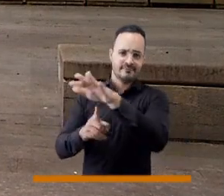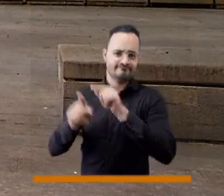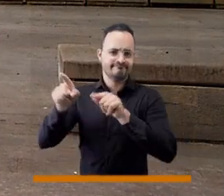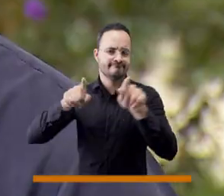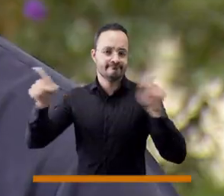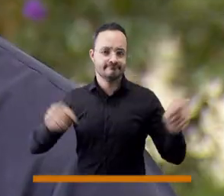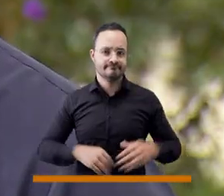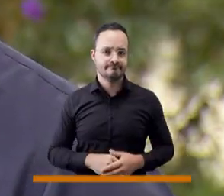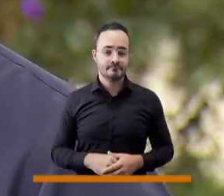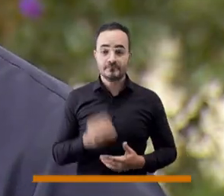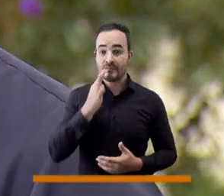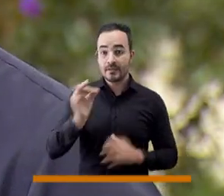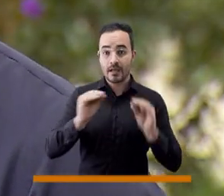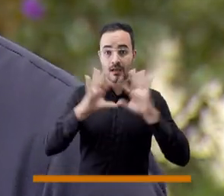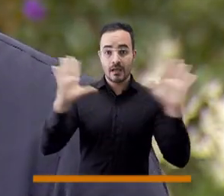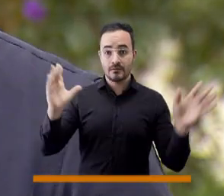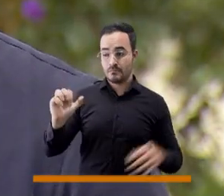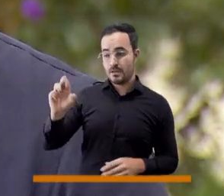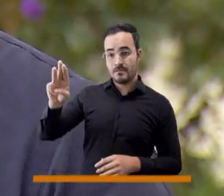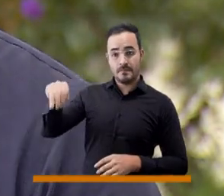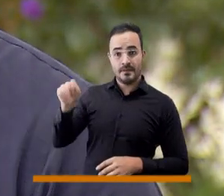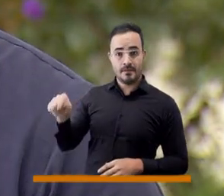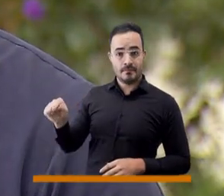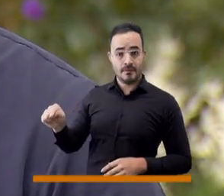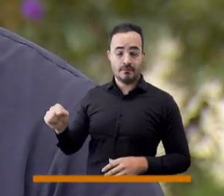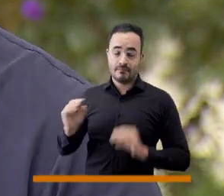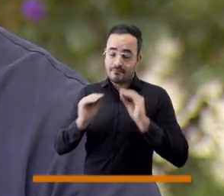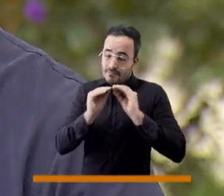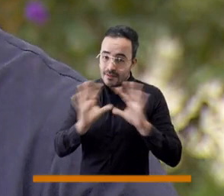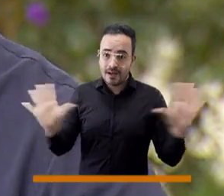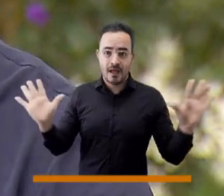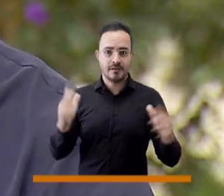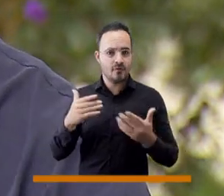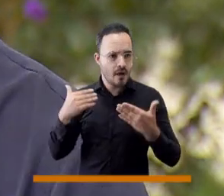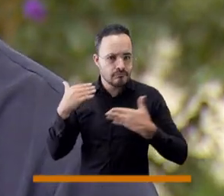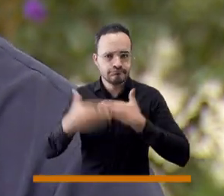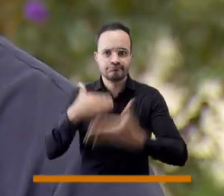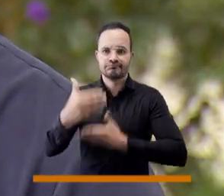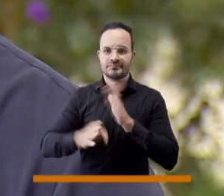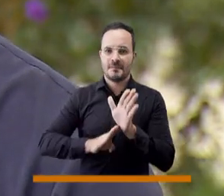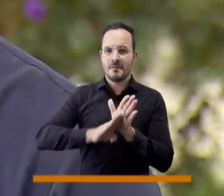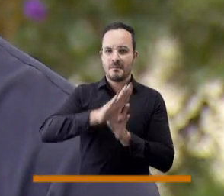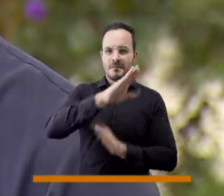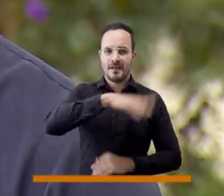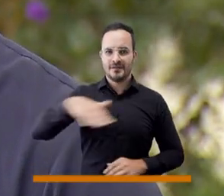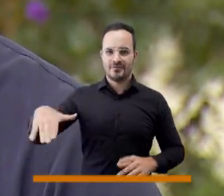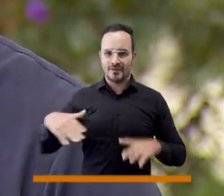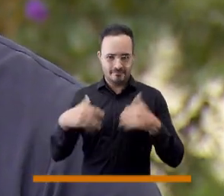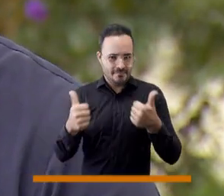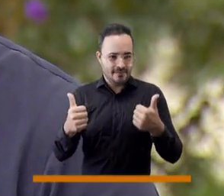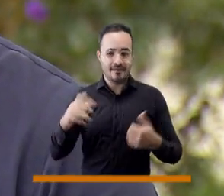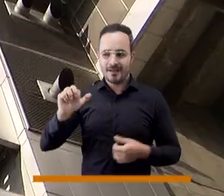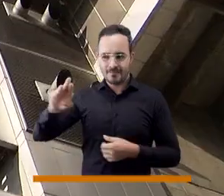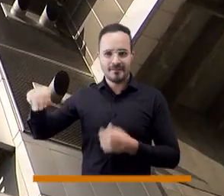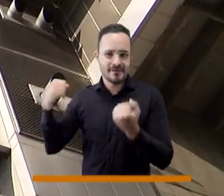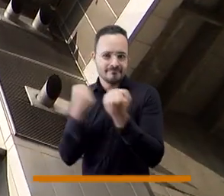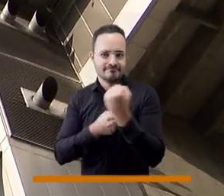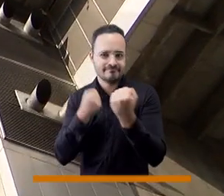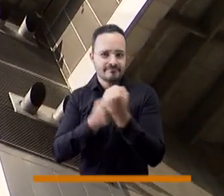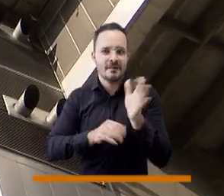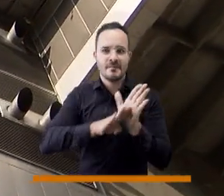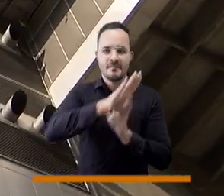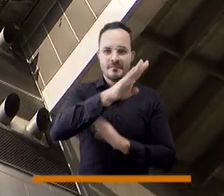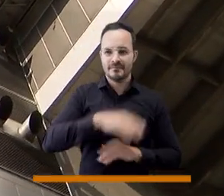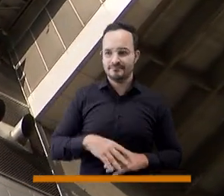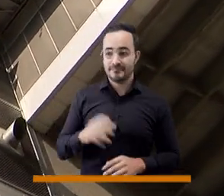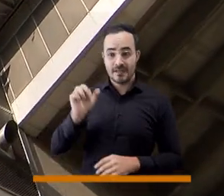porque sin duda alguna, como lo decía Sebastián, Empresas Públicas apalanca el desarrollo de Antioquia, Empresas Públicas